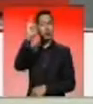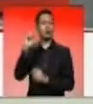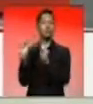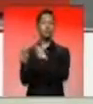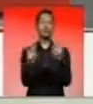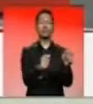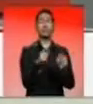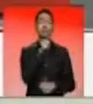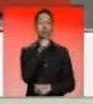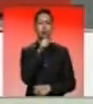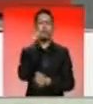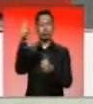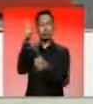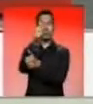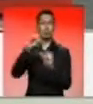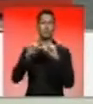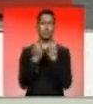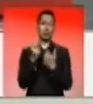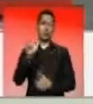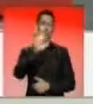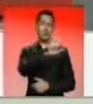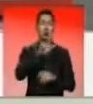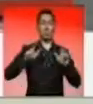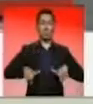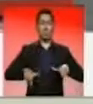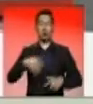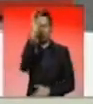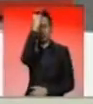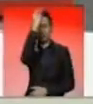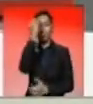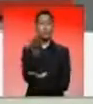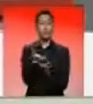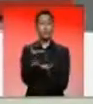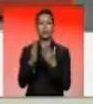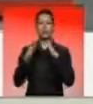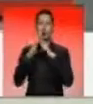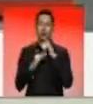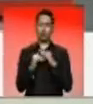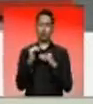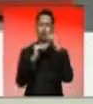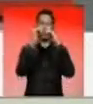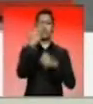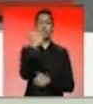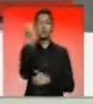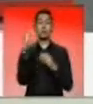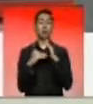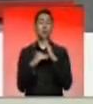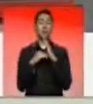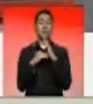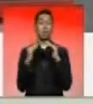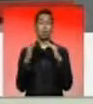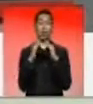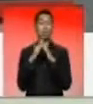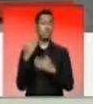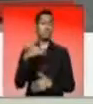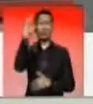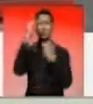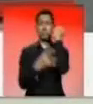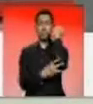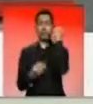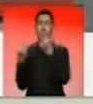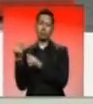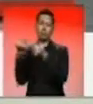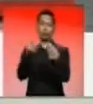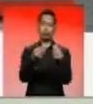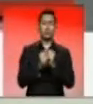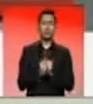campaña del binomio de la lista 35 Moreno Glass, en la que proponen construir más de 300.000 casas para los más pobres de todo el país.